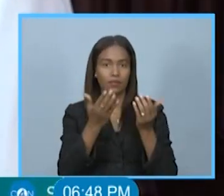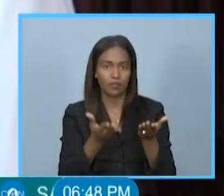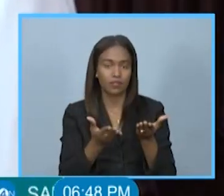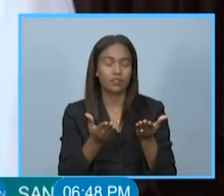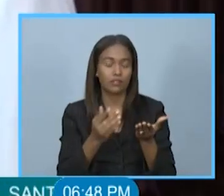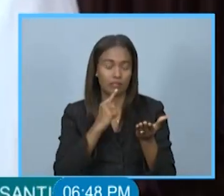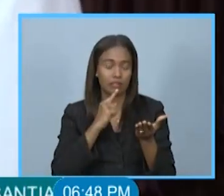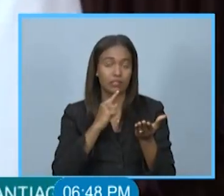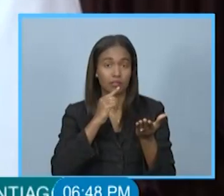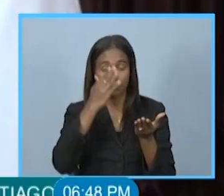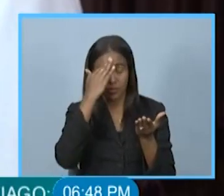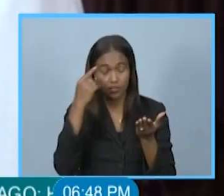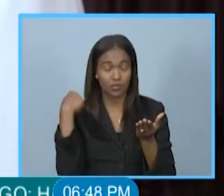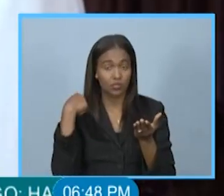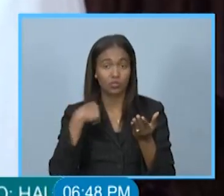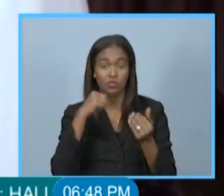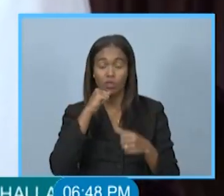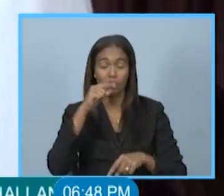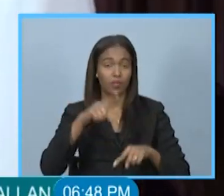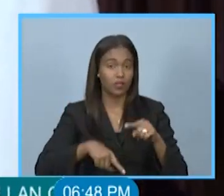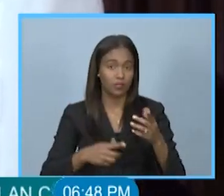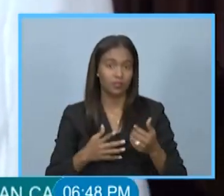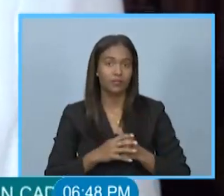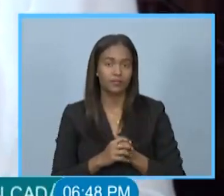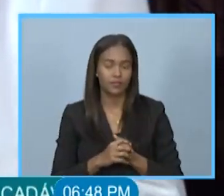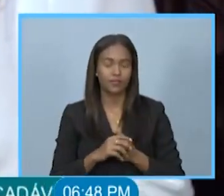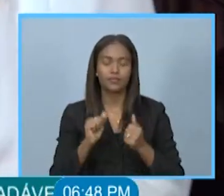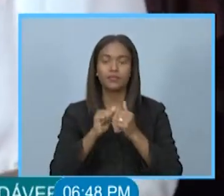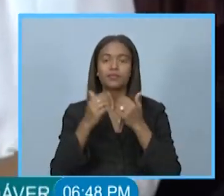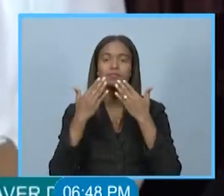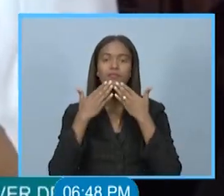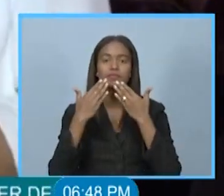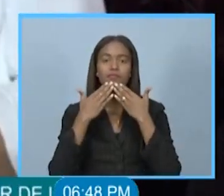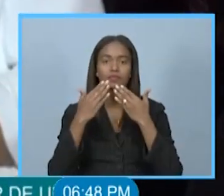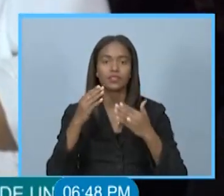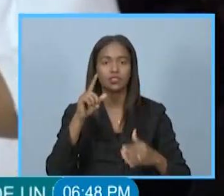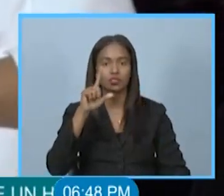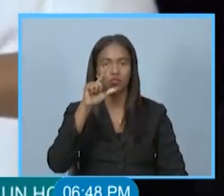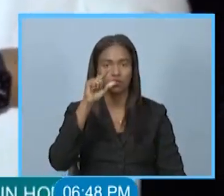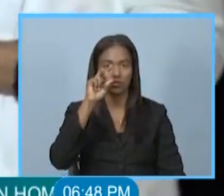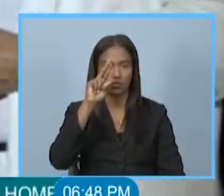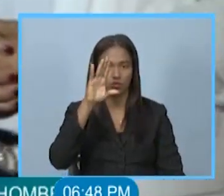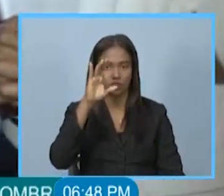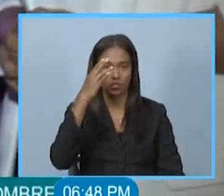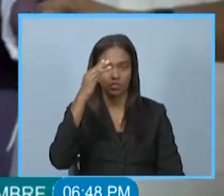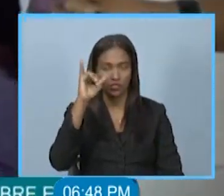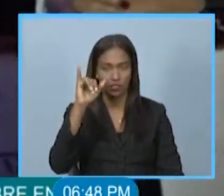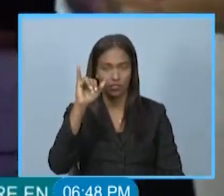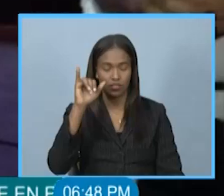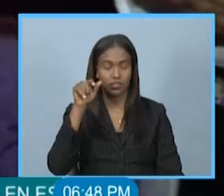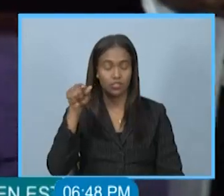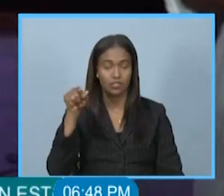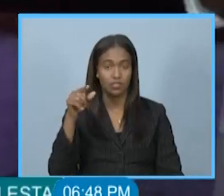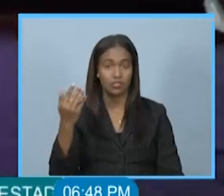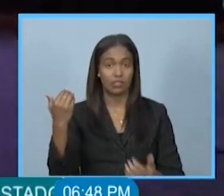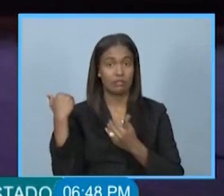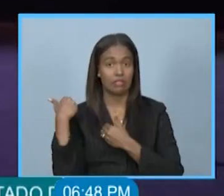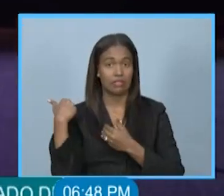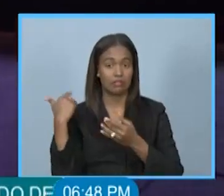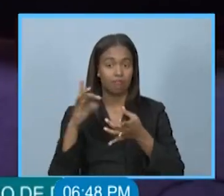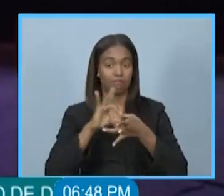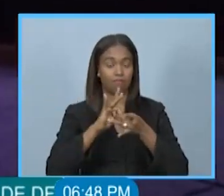realmente porque nosotros no podemos Muchísimas gracias Lucy arraya catedrática y